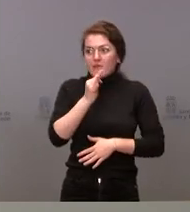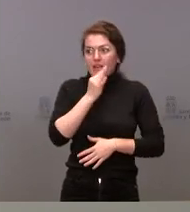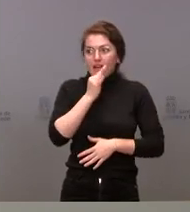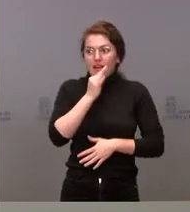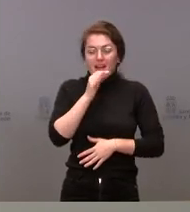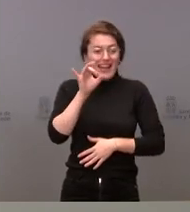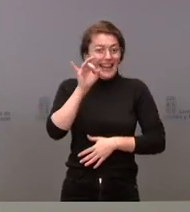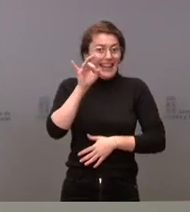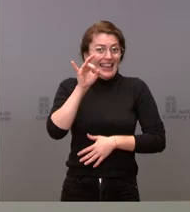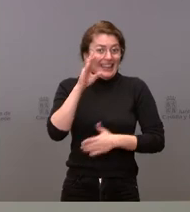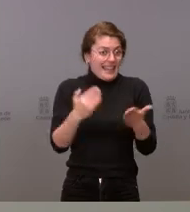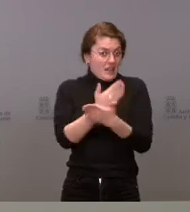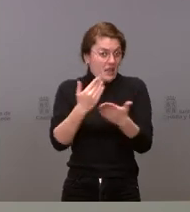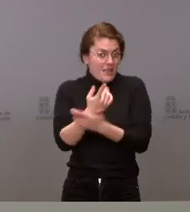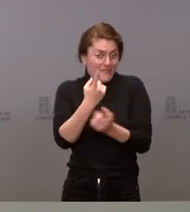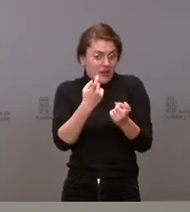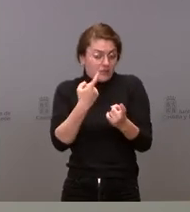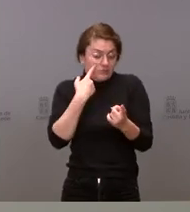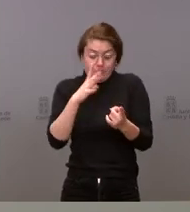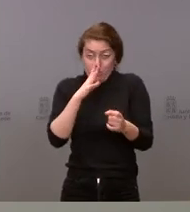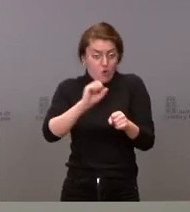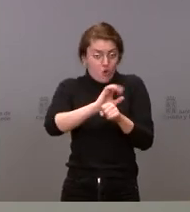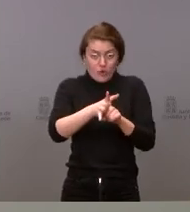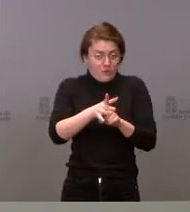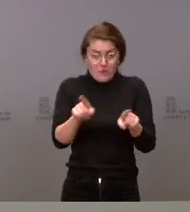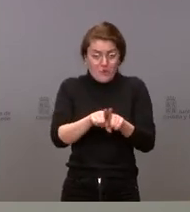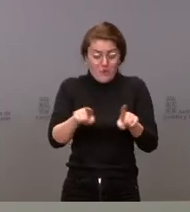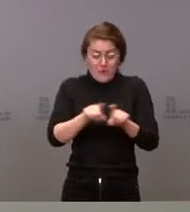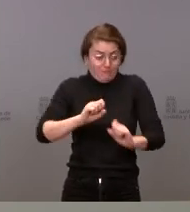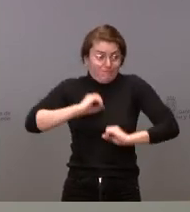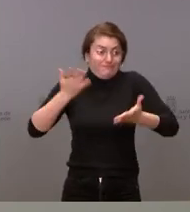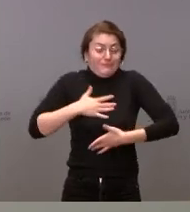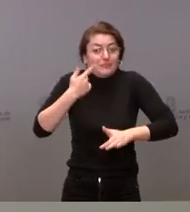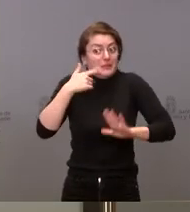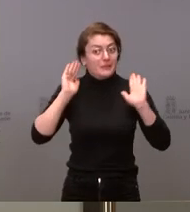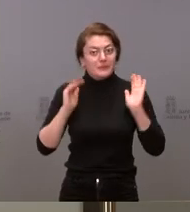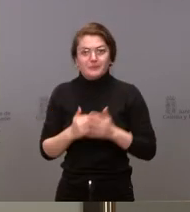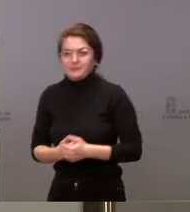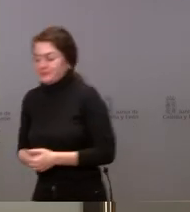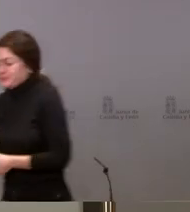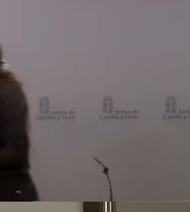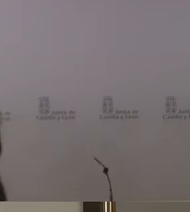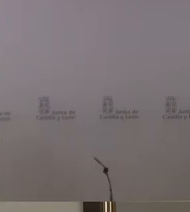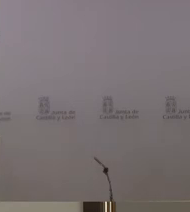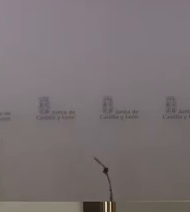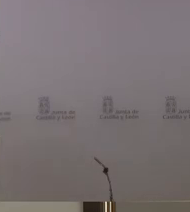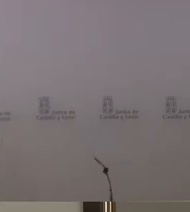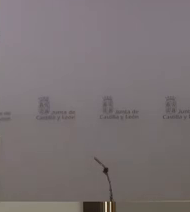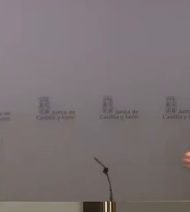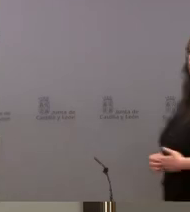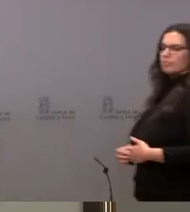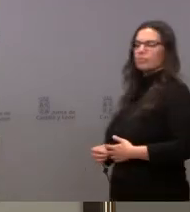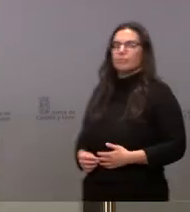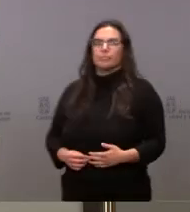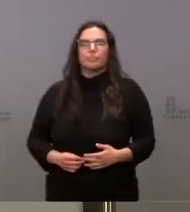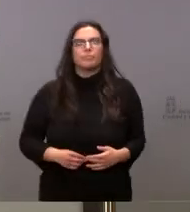el coronavirus nos ha sorprendido muchas veces cuando menos lo esperamos hola hola buenos días yo quería por resolver una